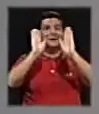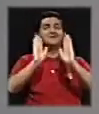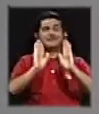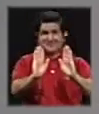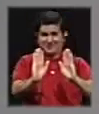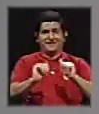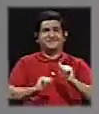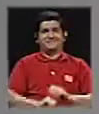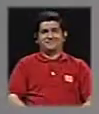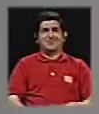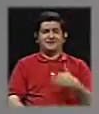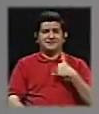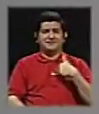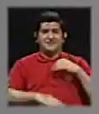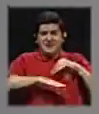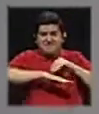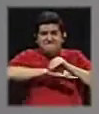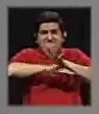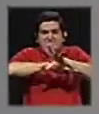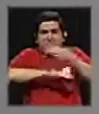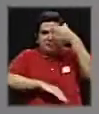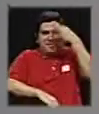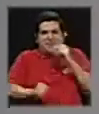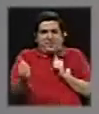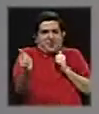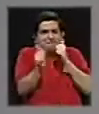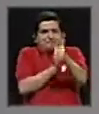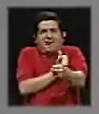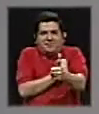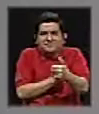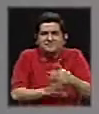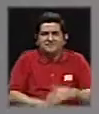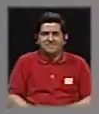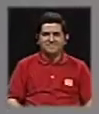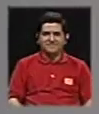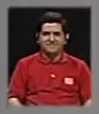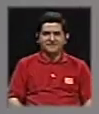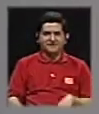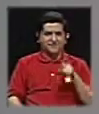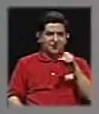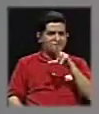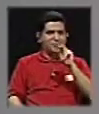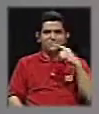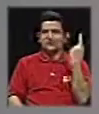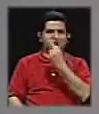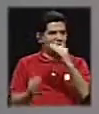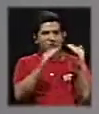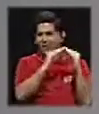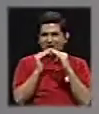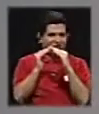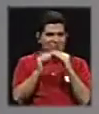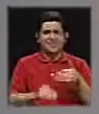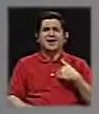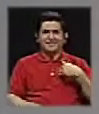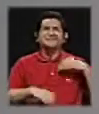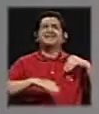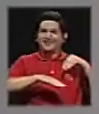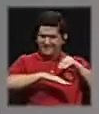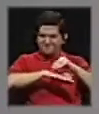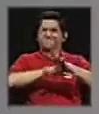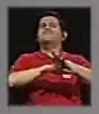que tiene implicaciones, creo que trascienden incluso a la comunidad misma. Creo que tiene incluso